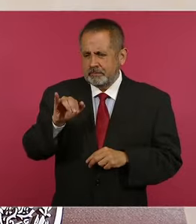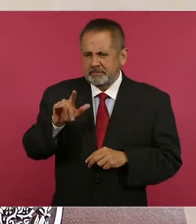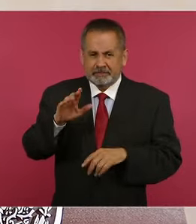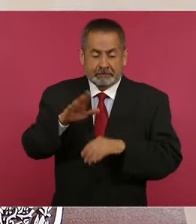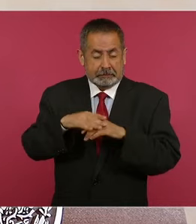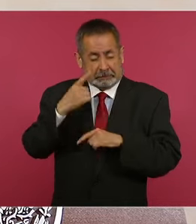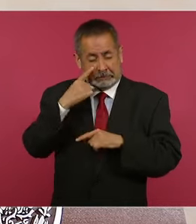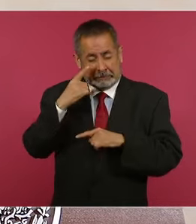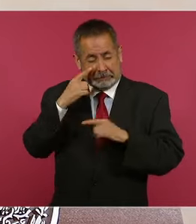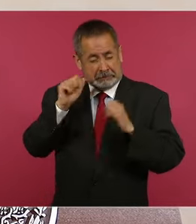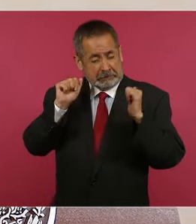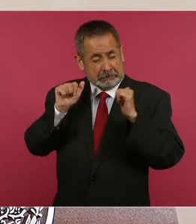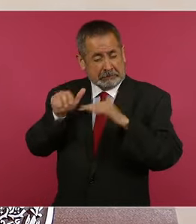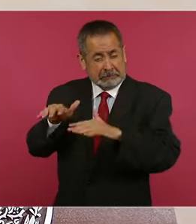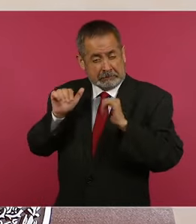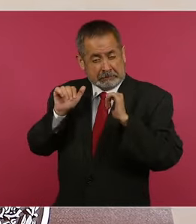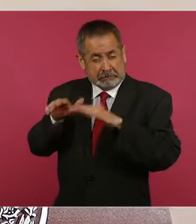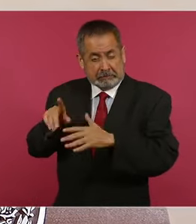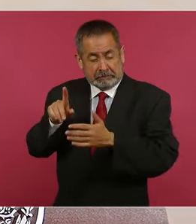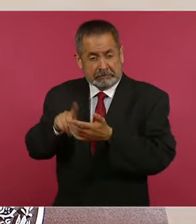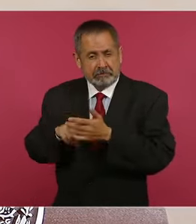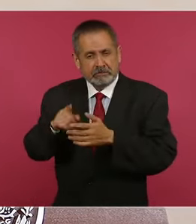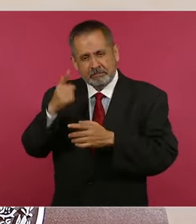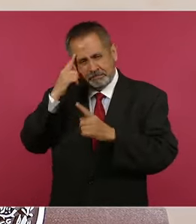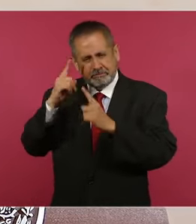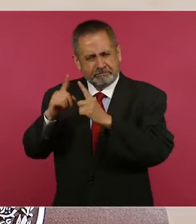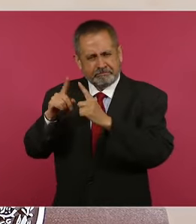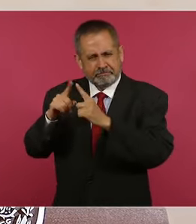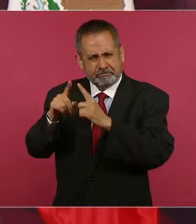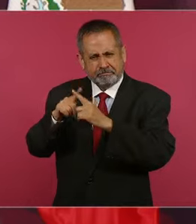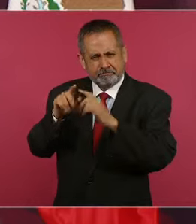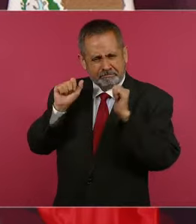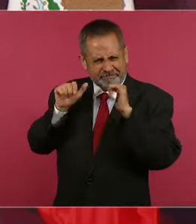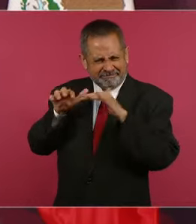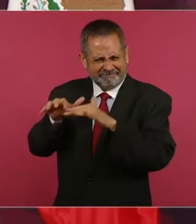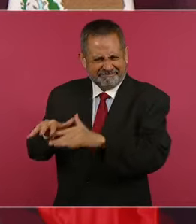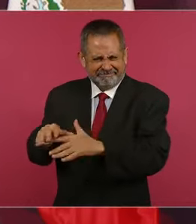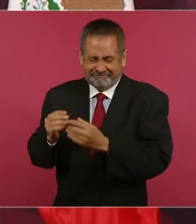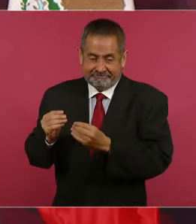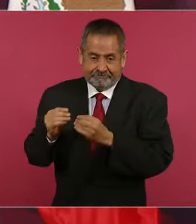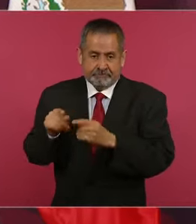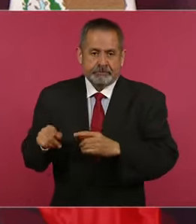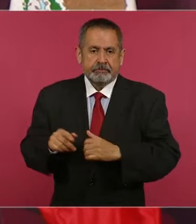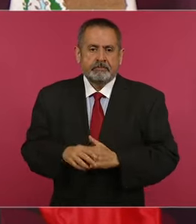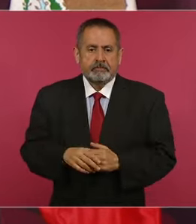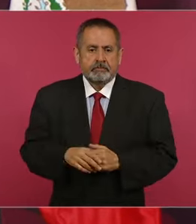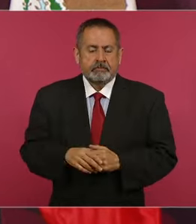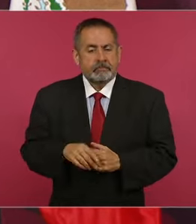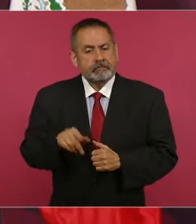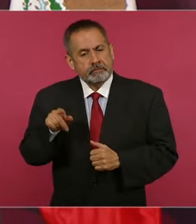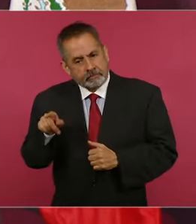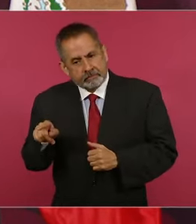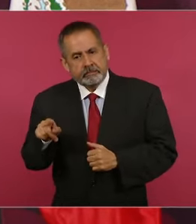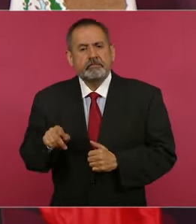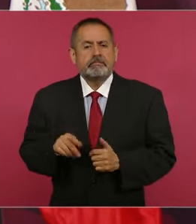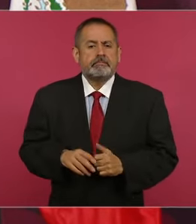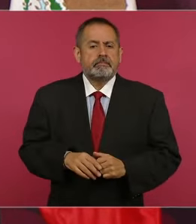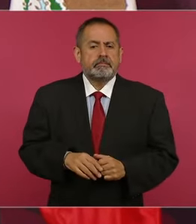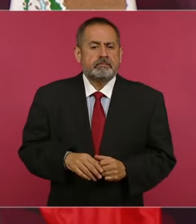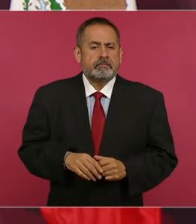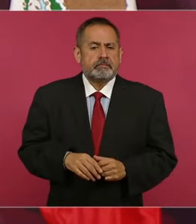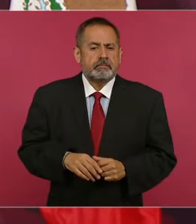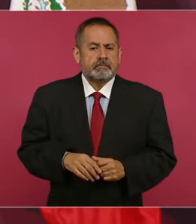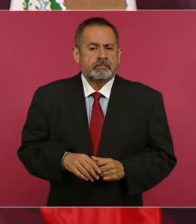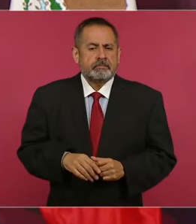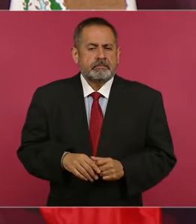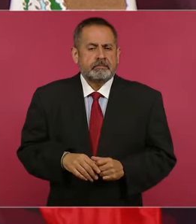visitados, de los santuarios más visitados del país. No me gusta la expresión, pero es